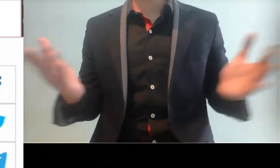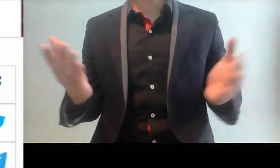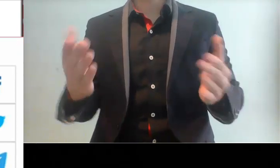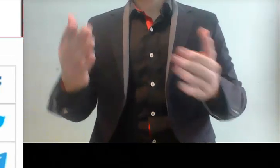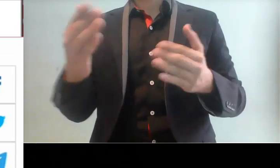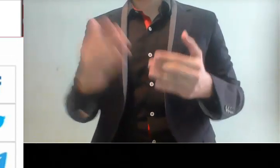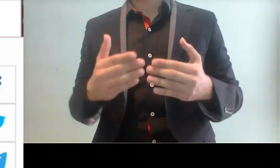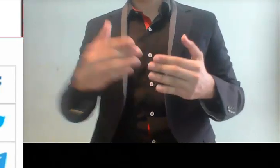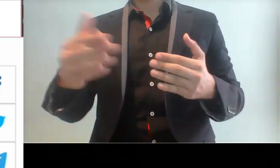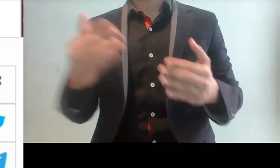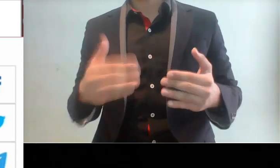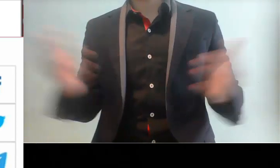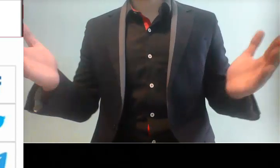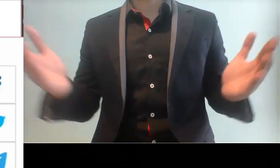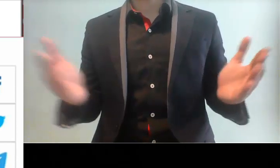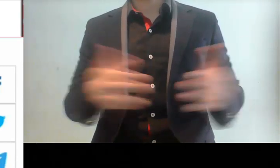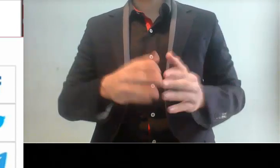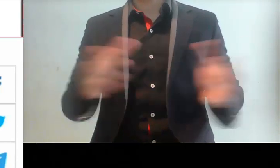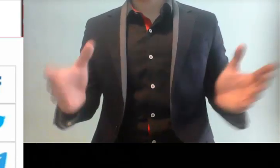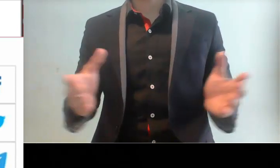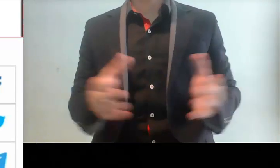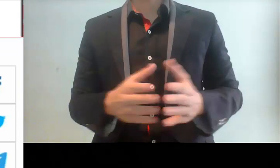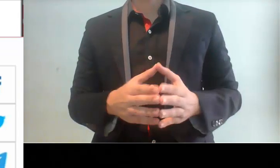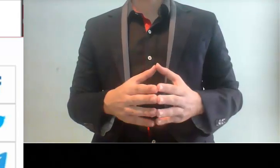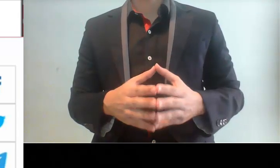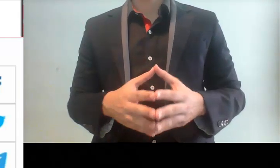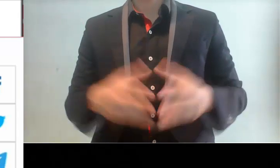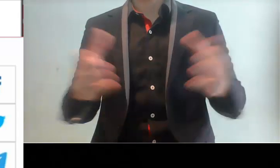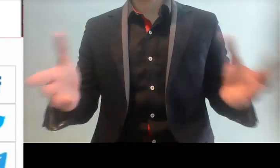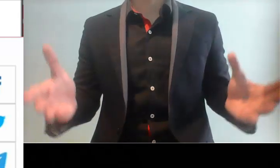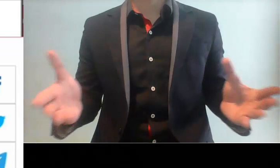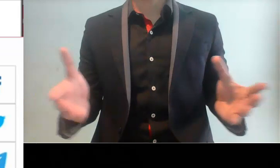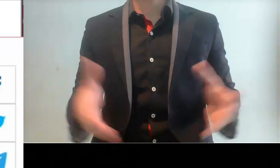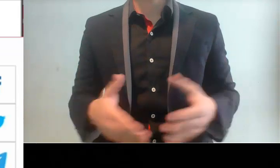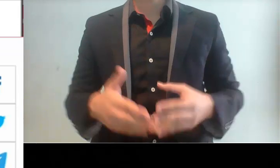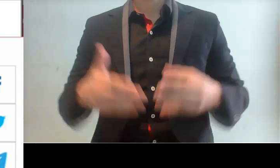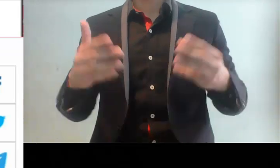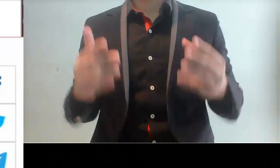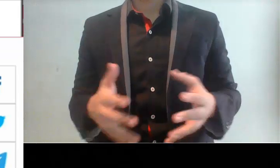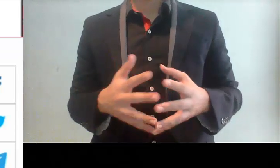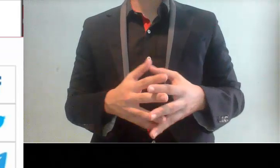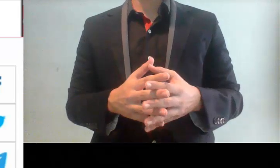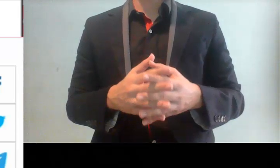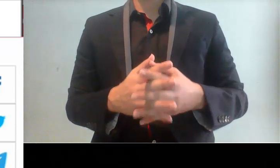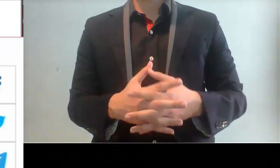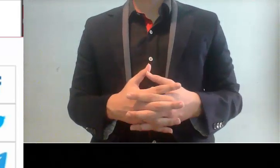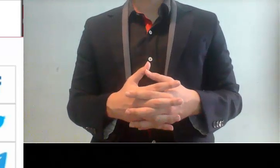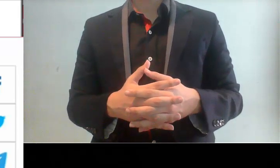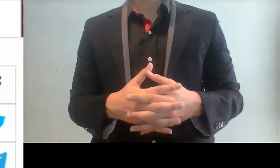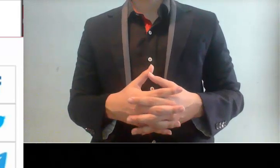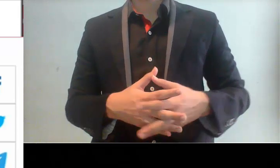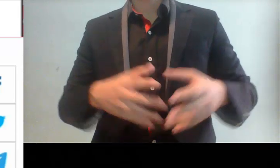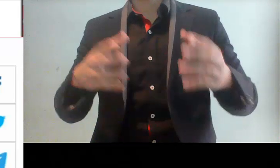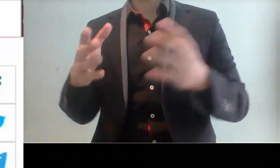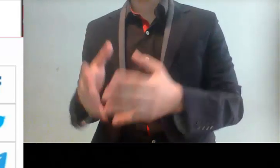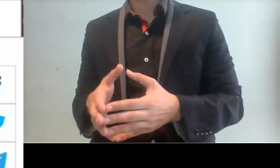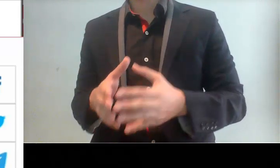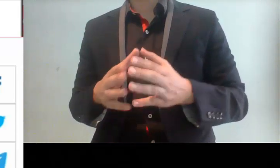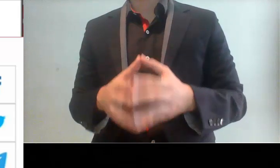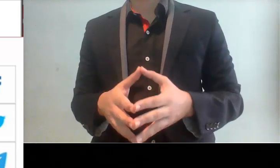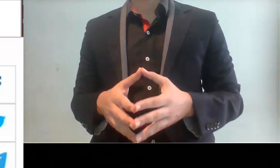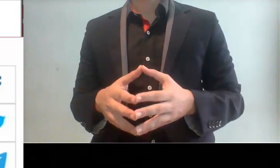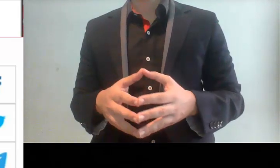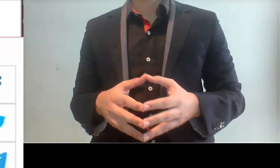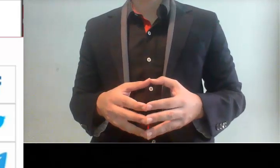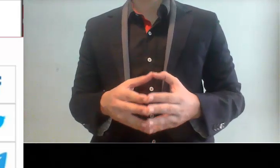estos personajes del INE es que se están preparando para crear un fraude. Así de sencillo, no hay más. Se está preparando justamente para eso,